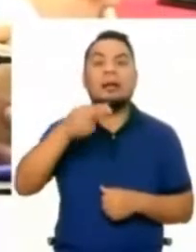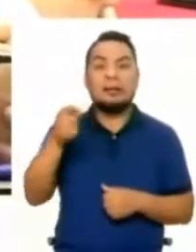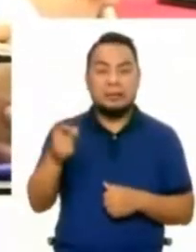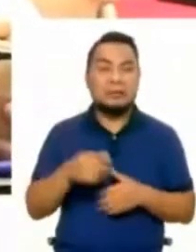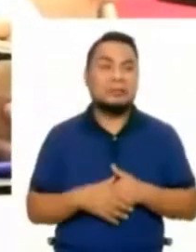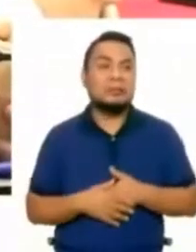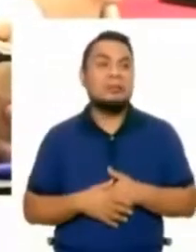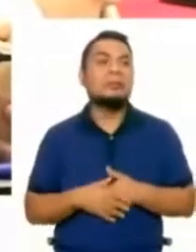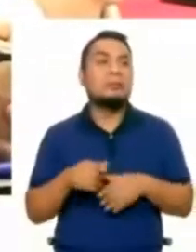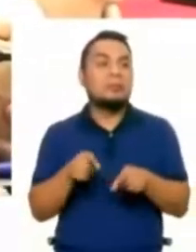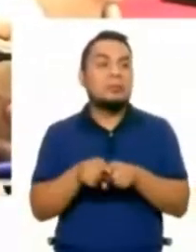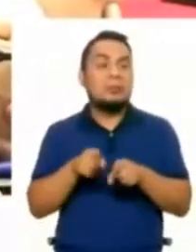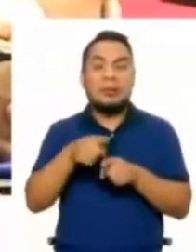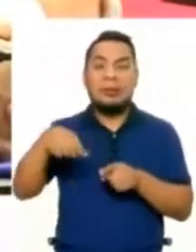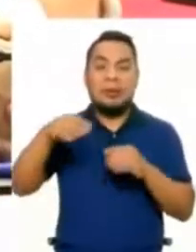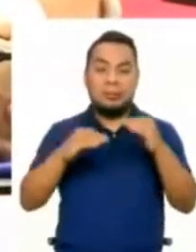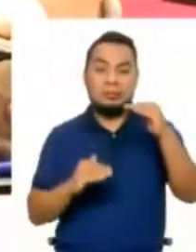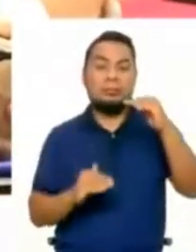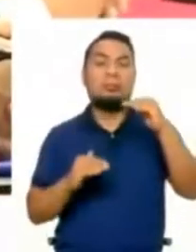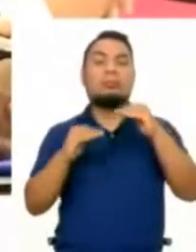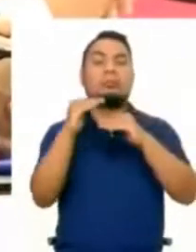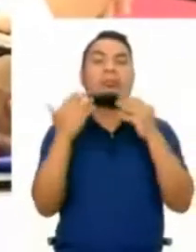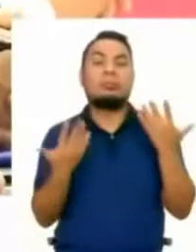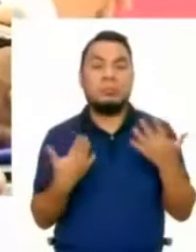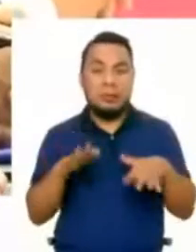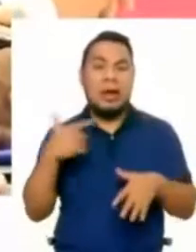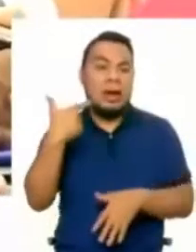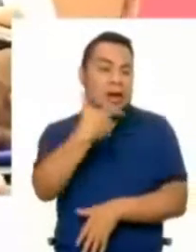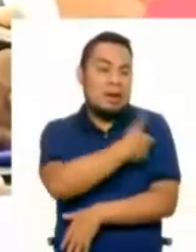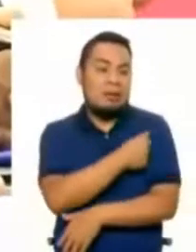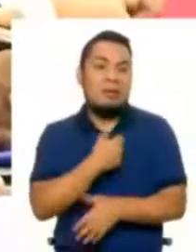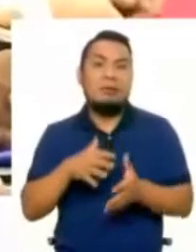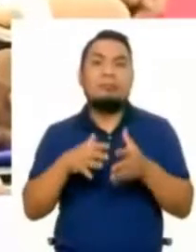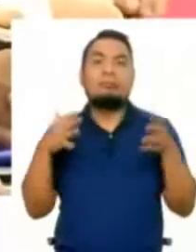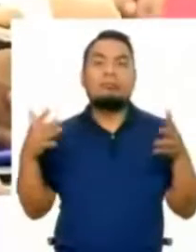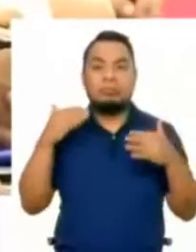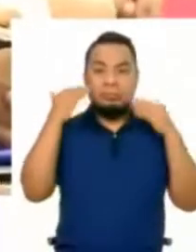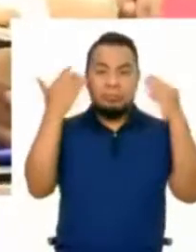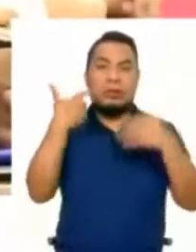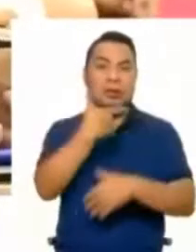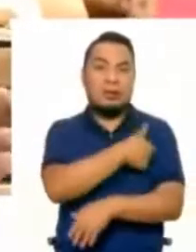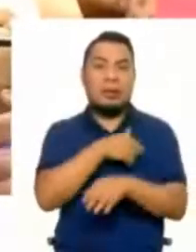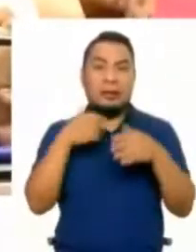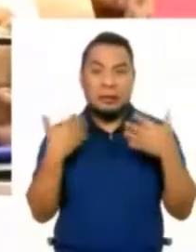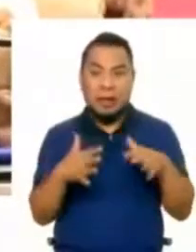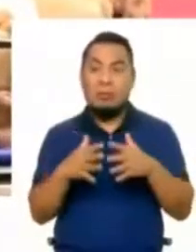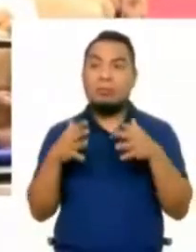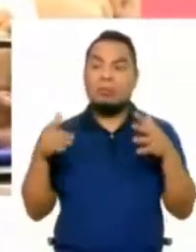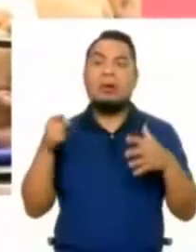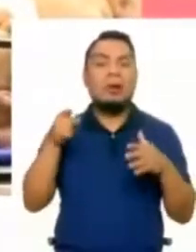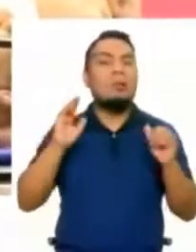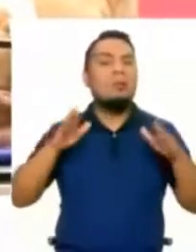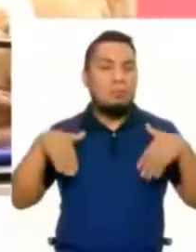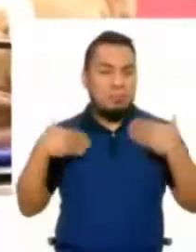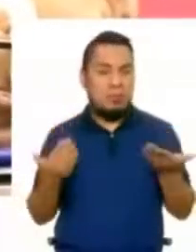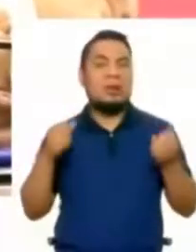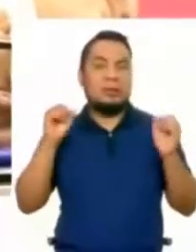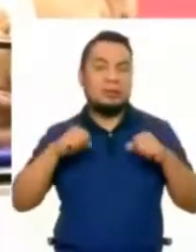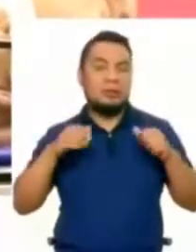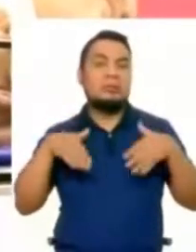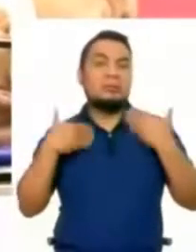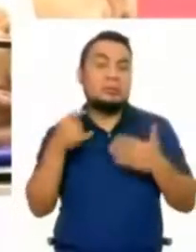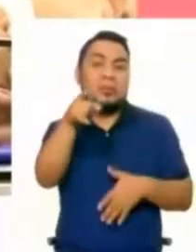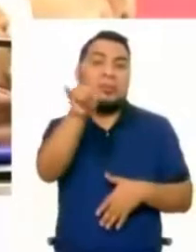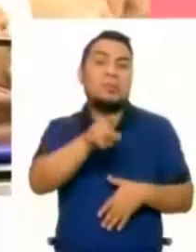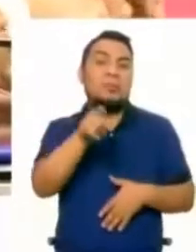del ministro de Educación la eliminación del metro y medio de distancia para que los niños puedan tener un